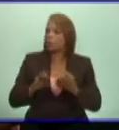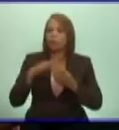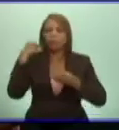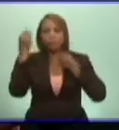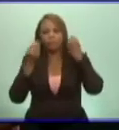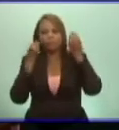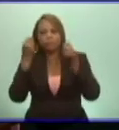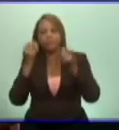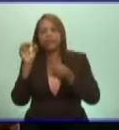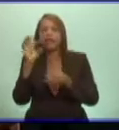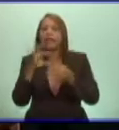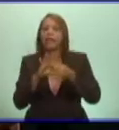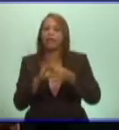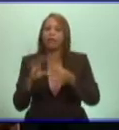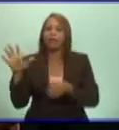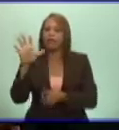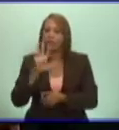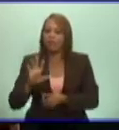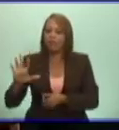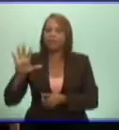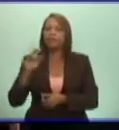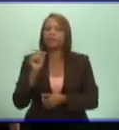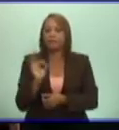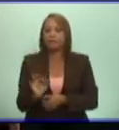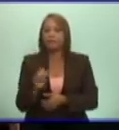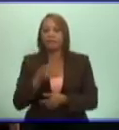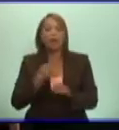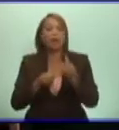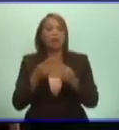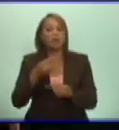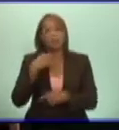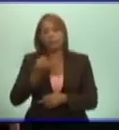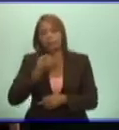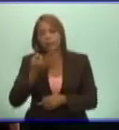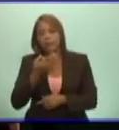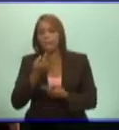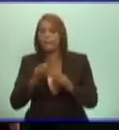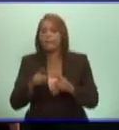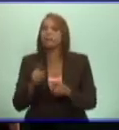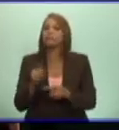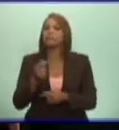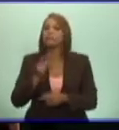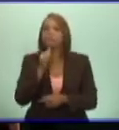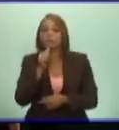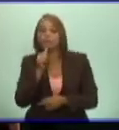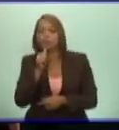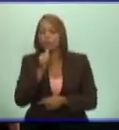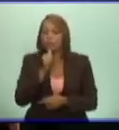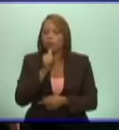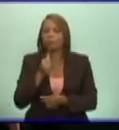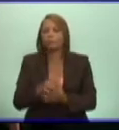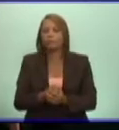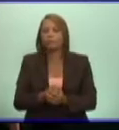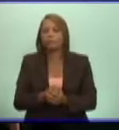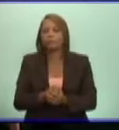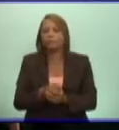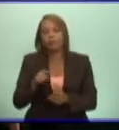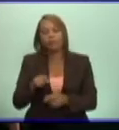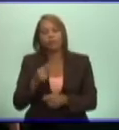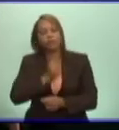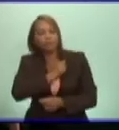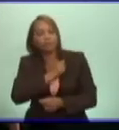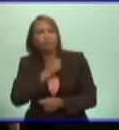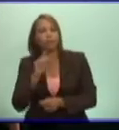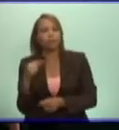asignatura Geografía, que aunque hemos tratado de explicar, todavía quedan dudas y para eso estamos, para tratarlos de dejar satisfechos y